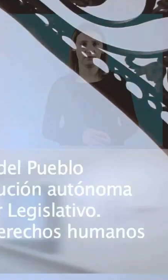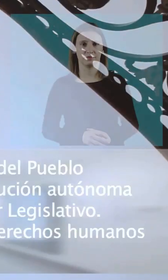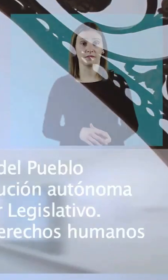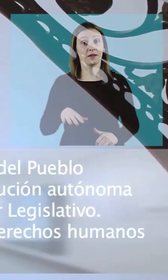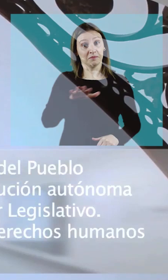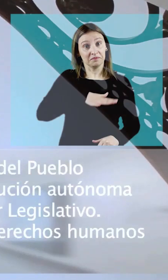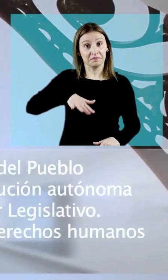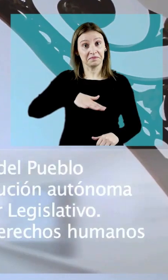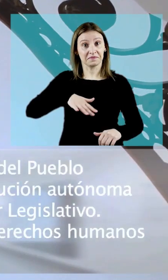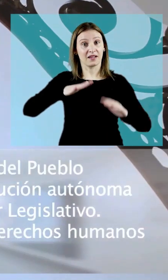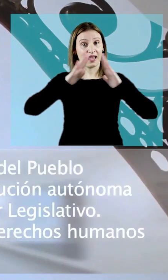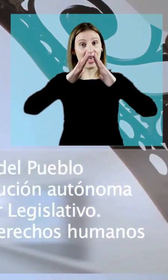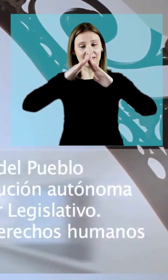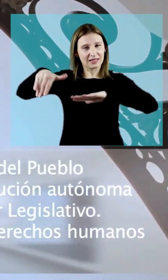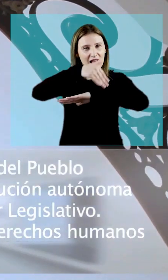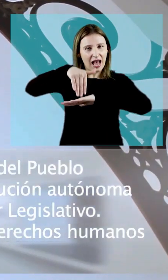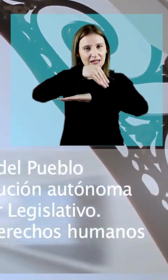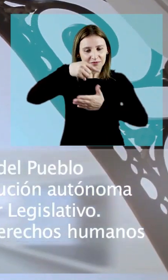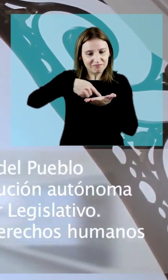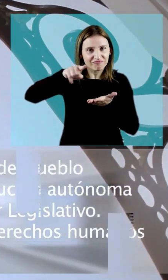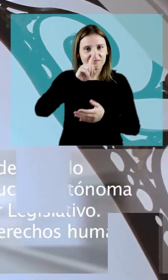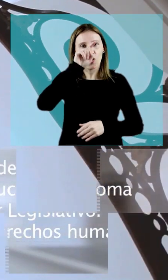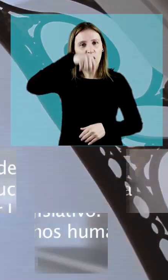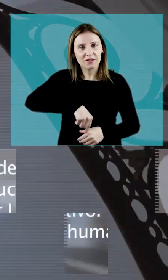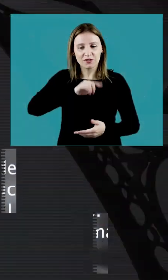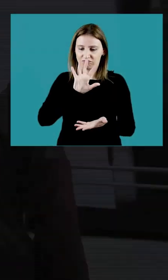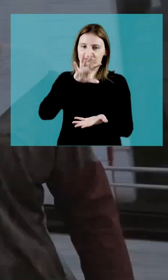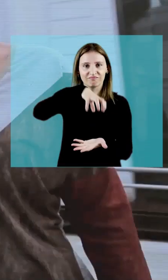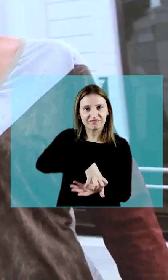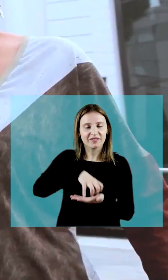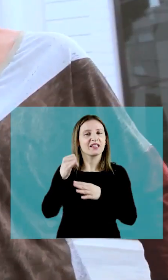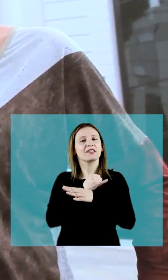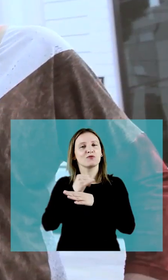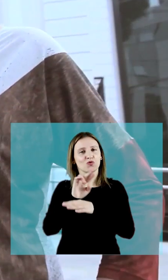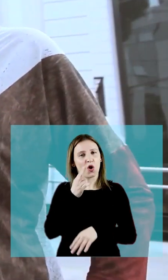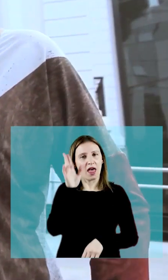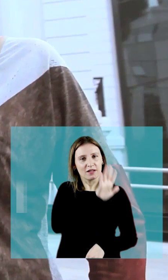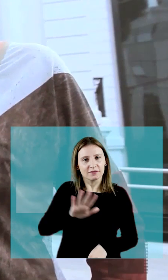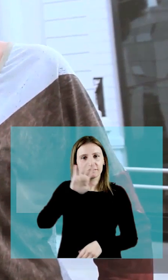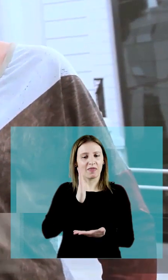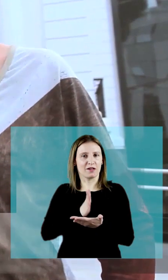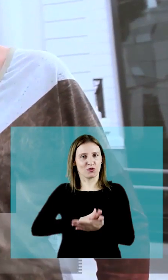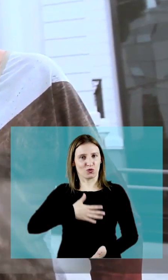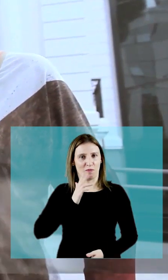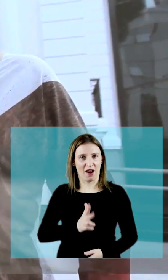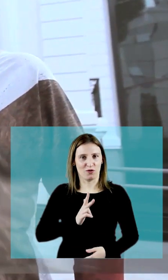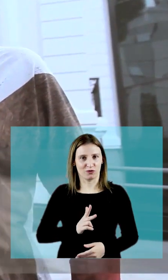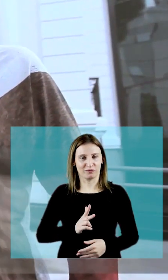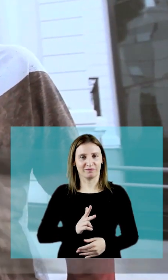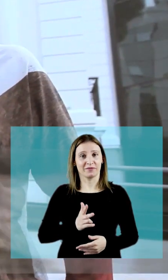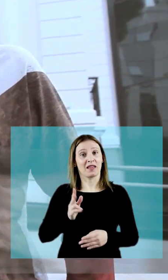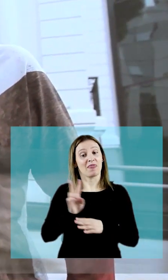Esta casa, que está ubicada en una calle céntrica de Montevideo, es la sede de la Institución Nacional de Derechos Humanos